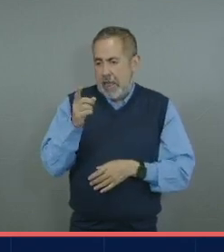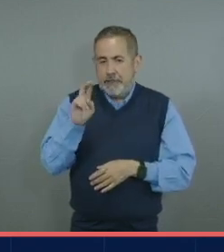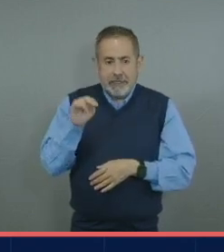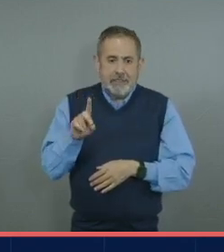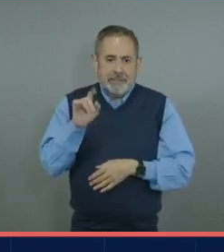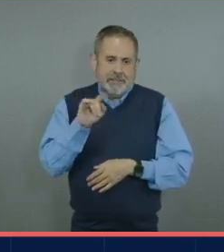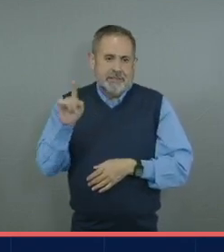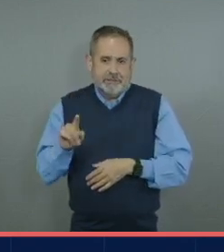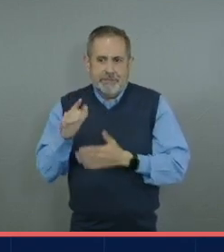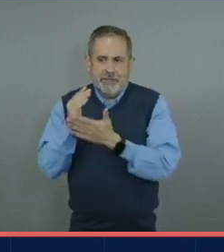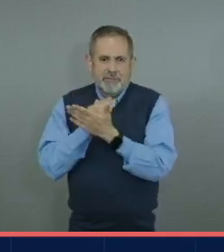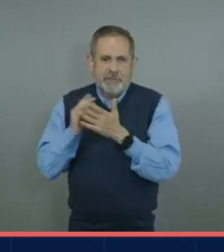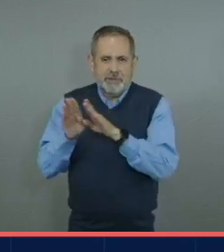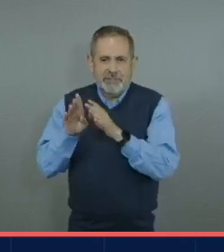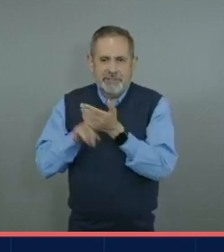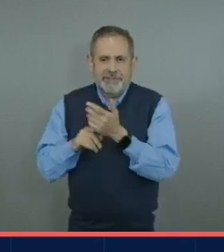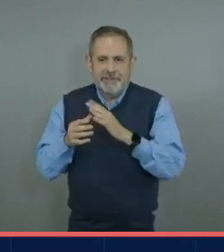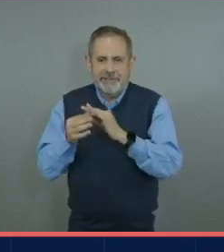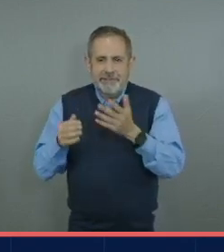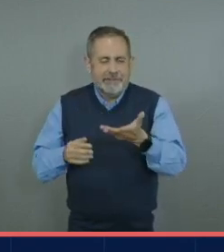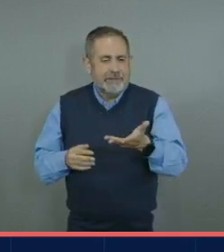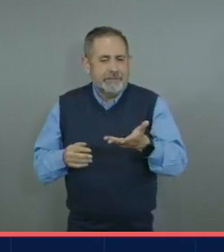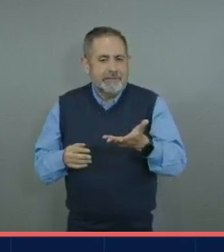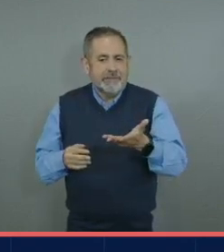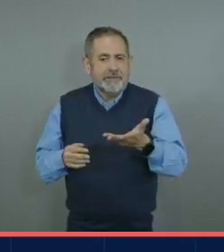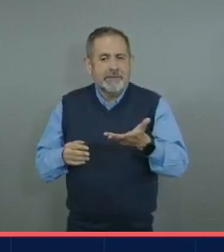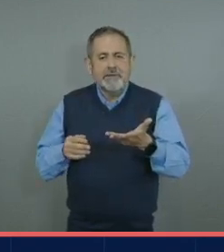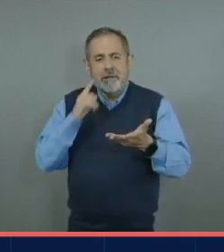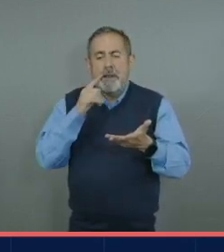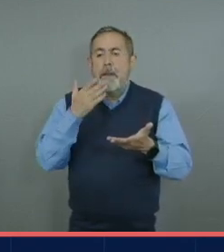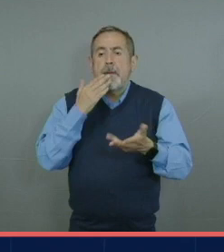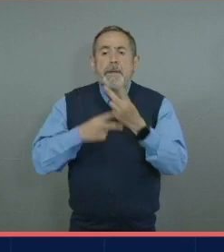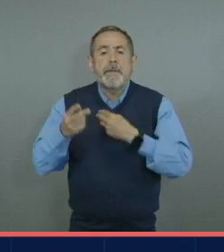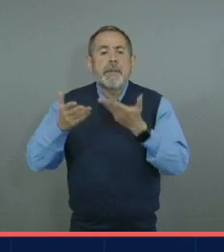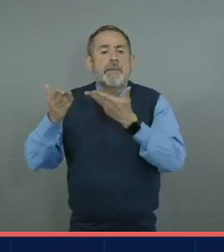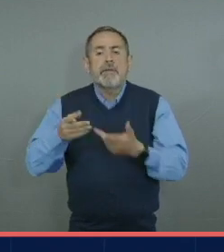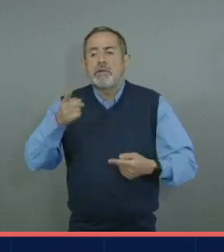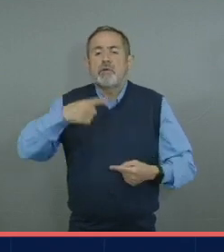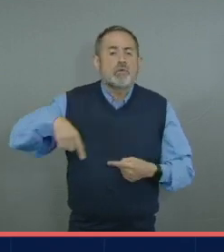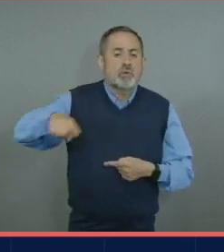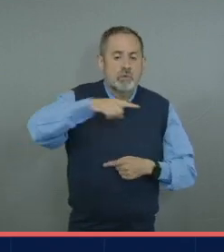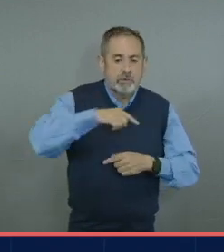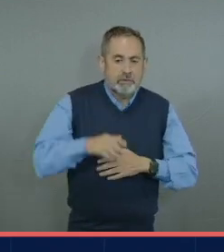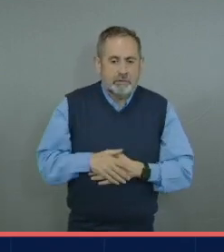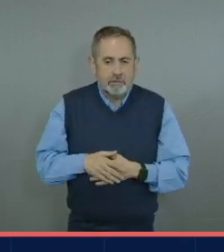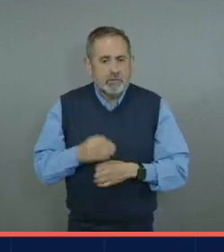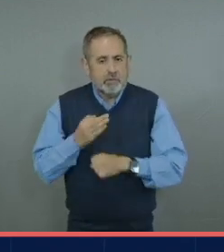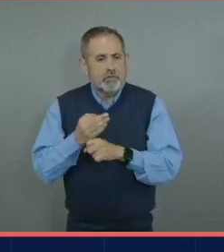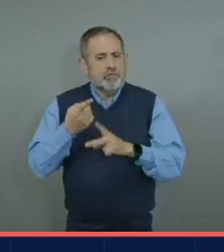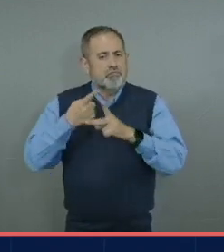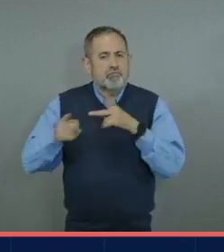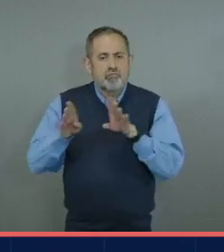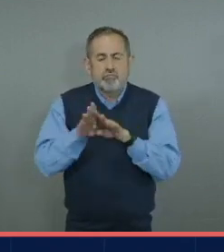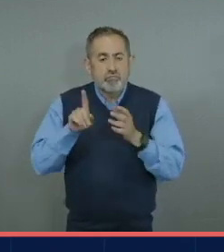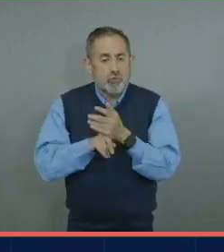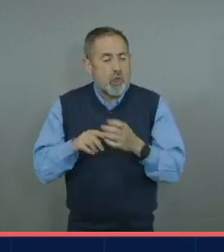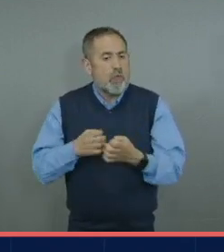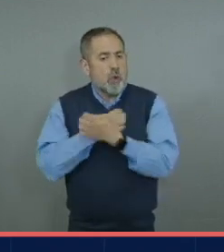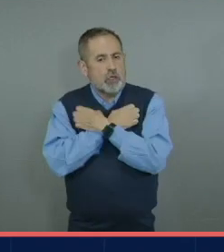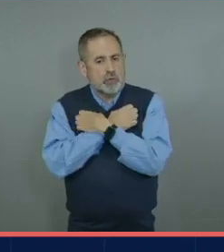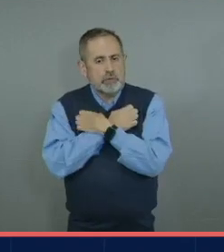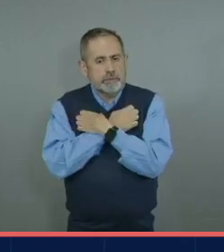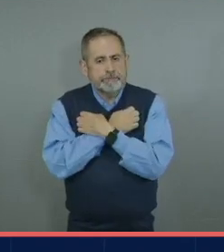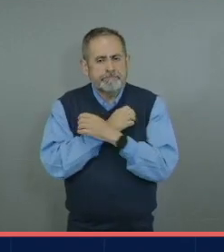finanzas personales a la carta, le damos la más cordial bienvenida a todos ustedes y voy a empezar pues con la parte educativa